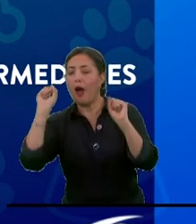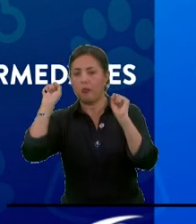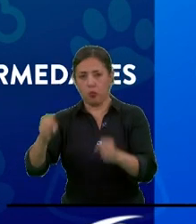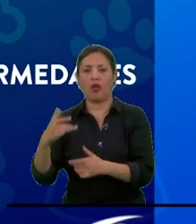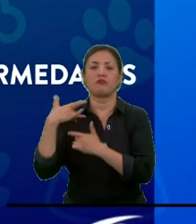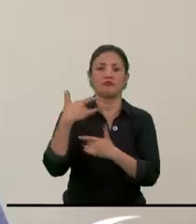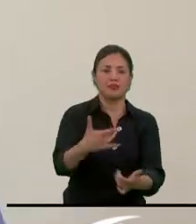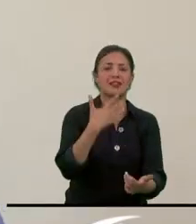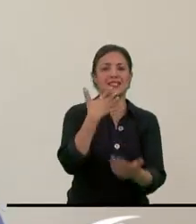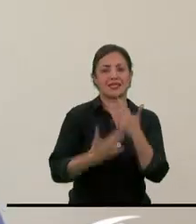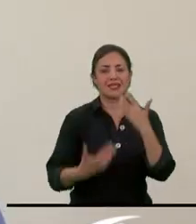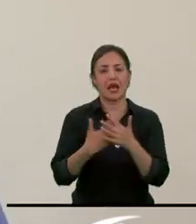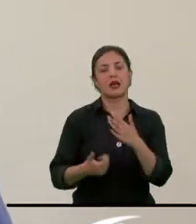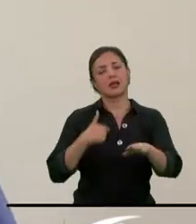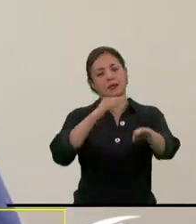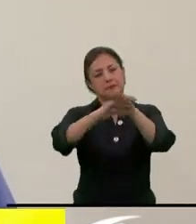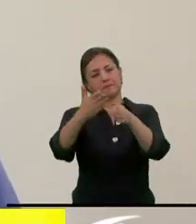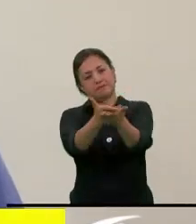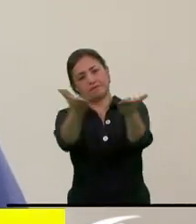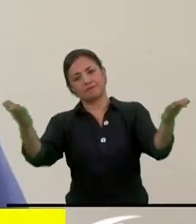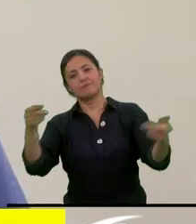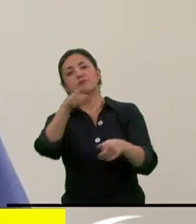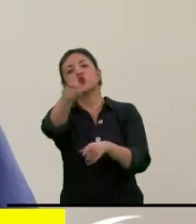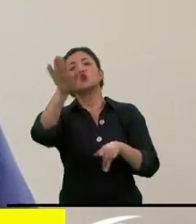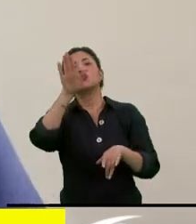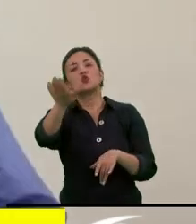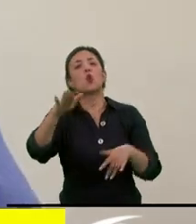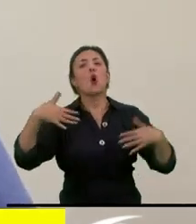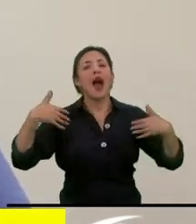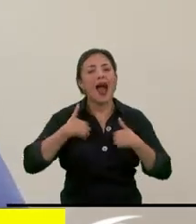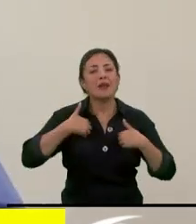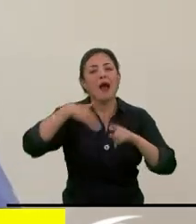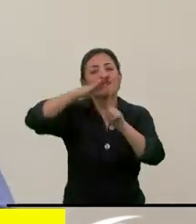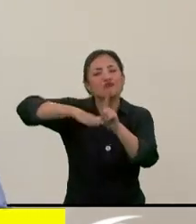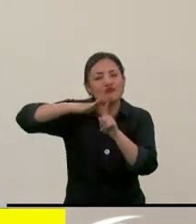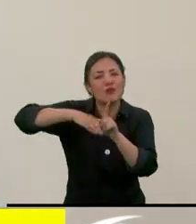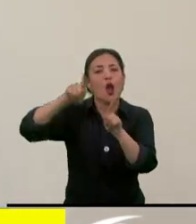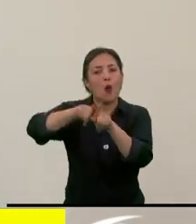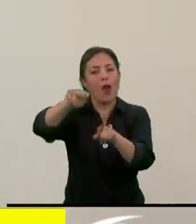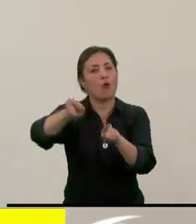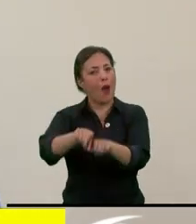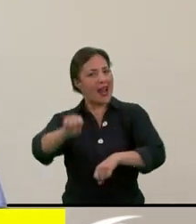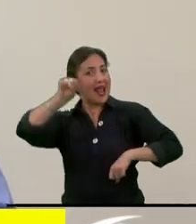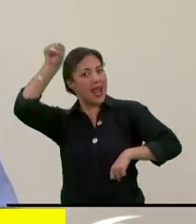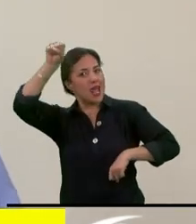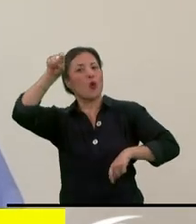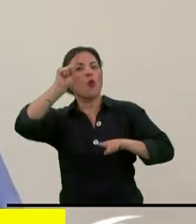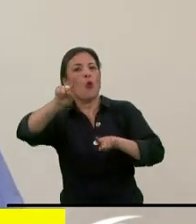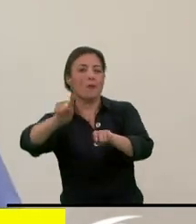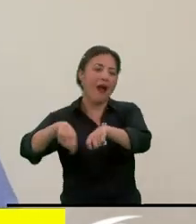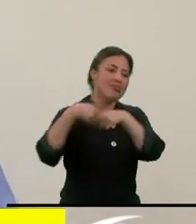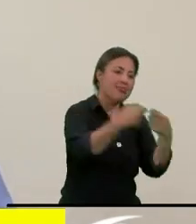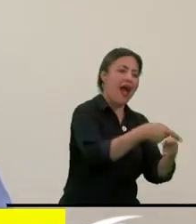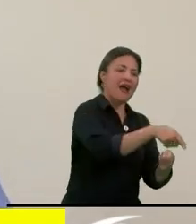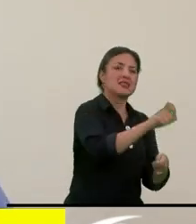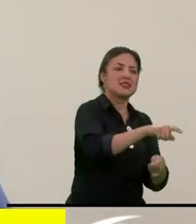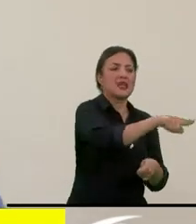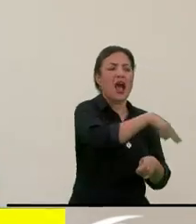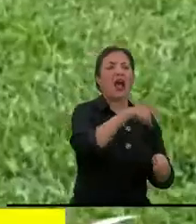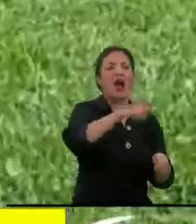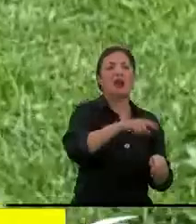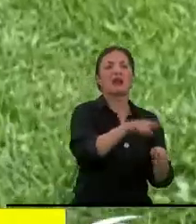Los invitamos para que su mascota sea un superhéroe. Otra mascota necesita de él. Todos merecen una